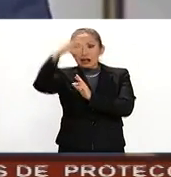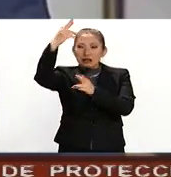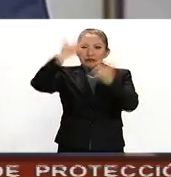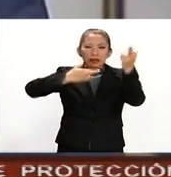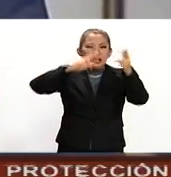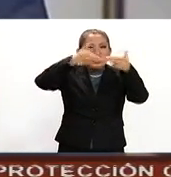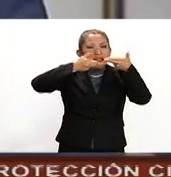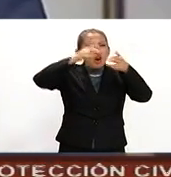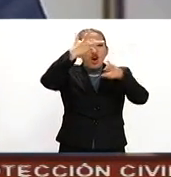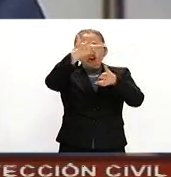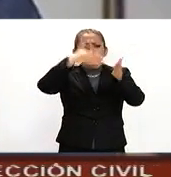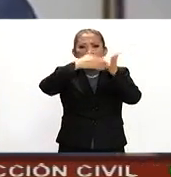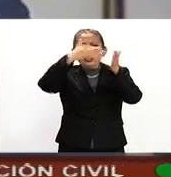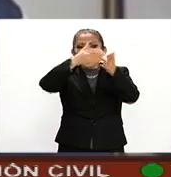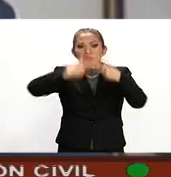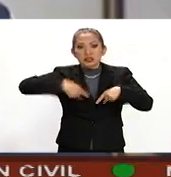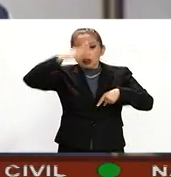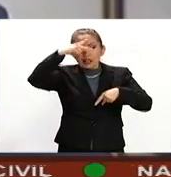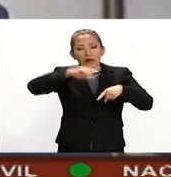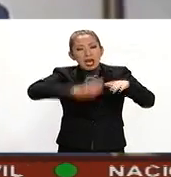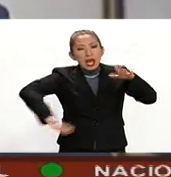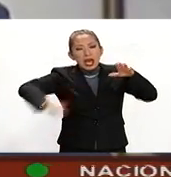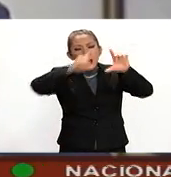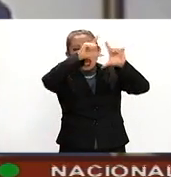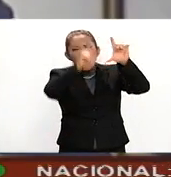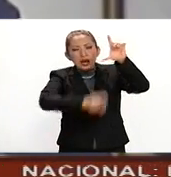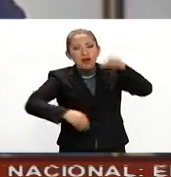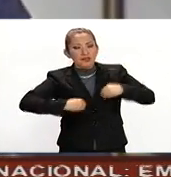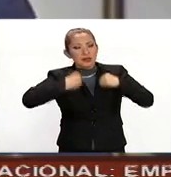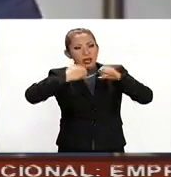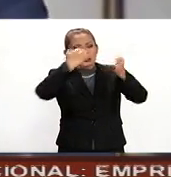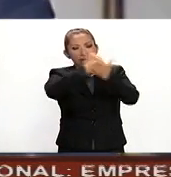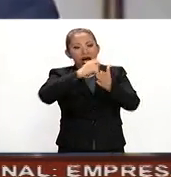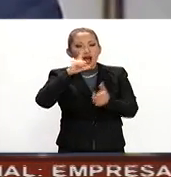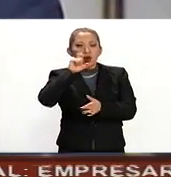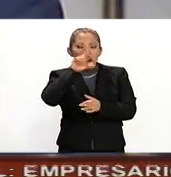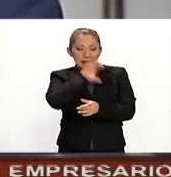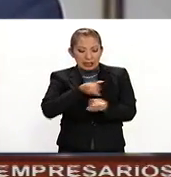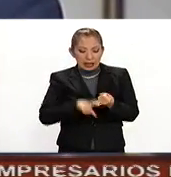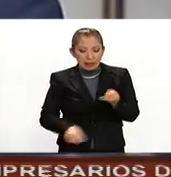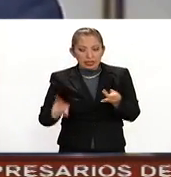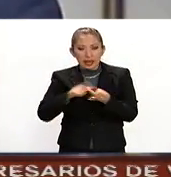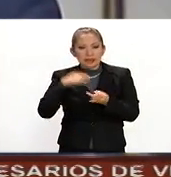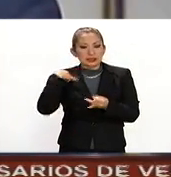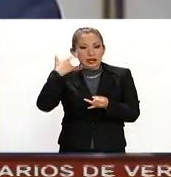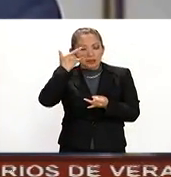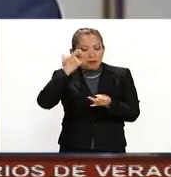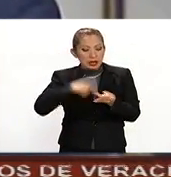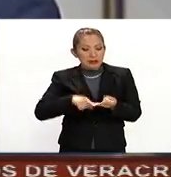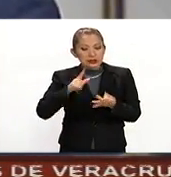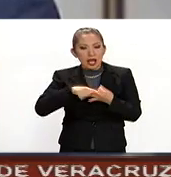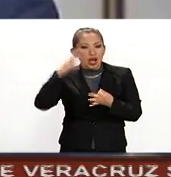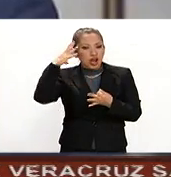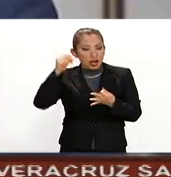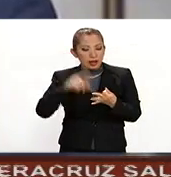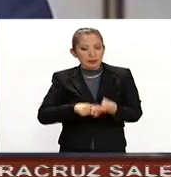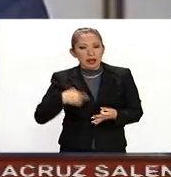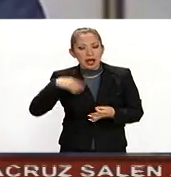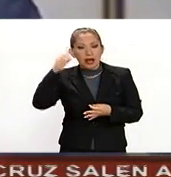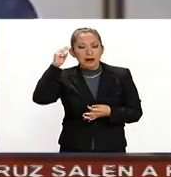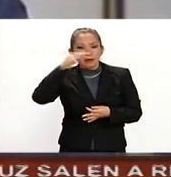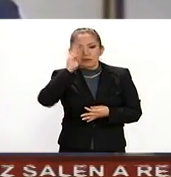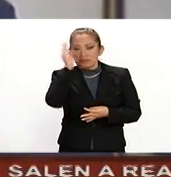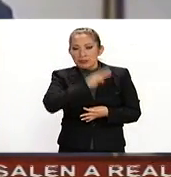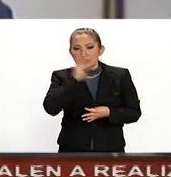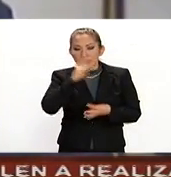por casi 8 millones de mexicanos que viven en las ciudades de Aguascalientes, Campeche, Colima,